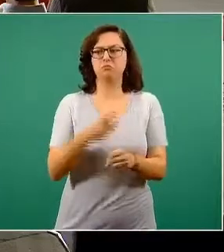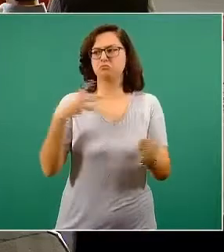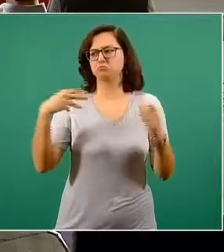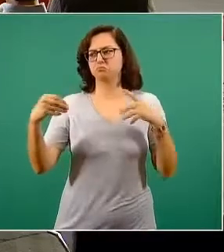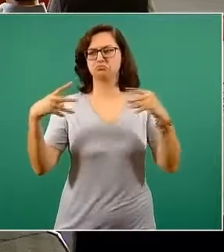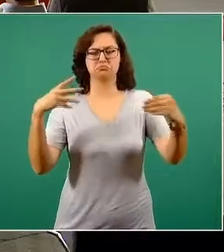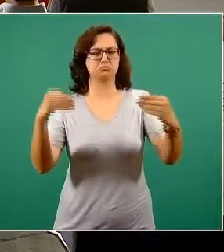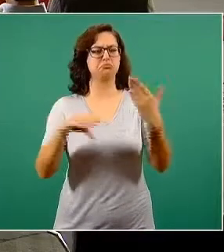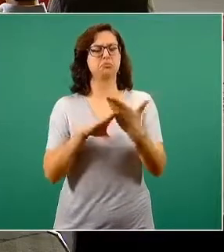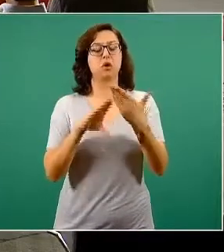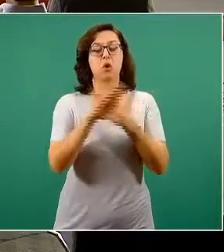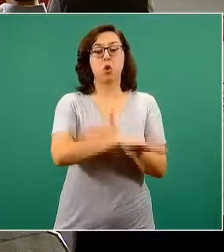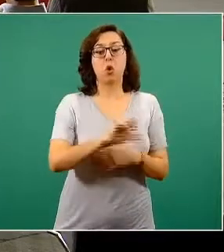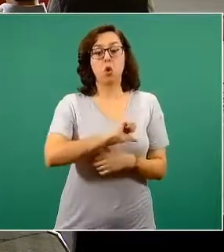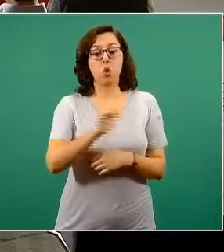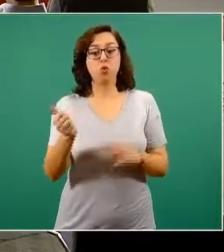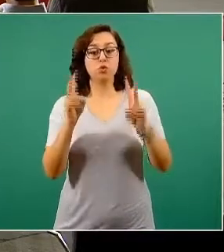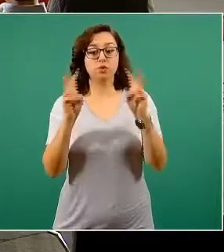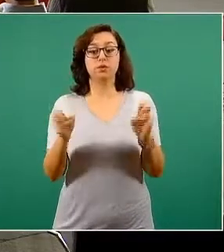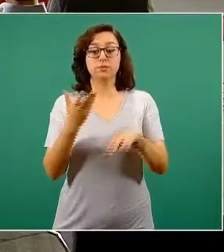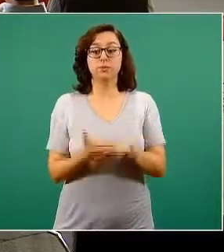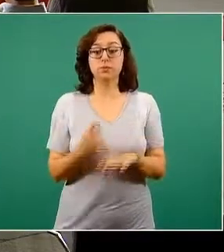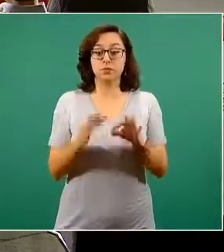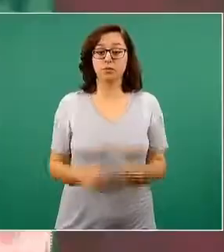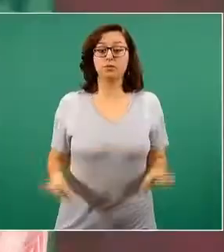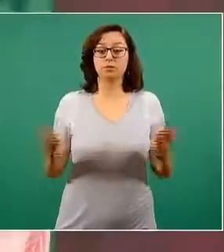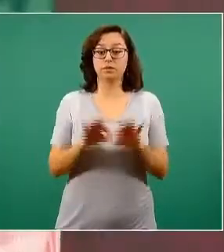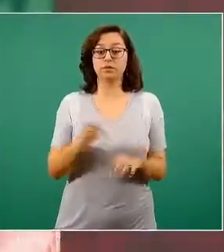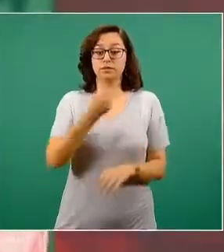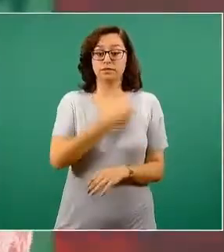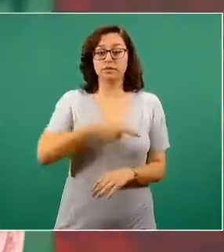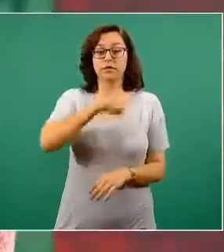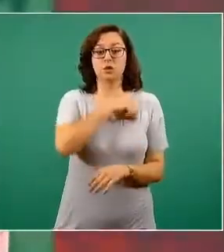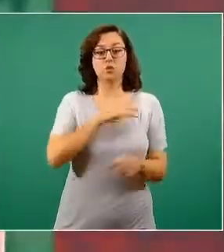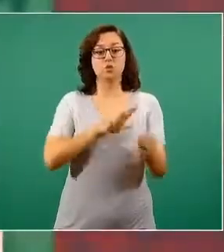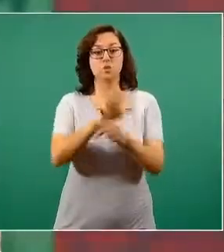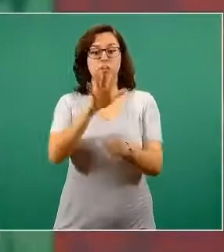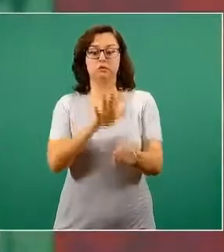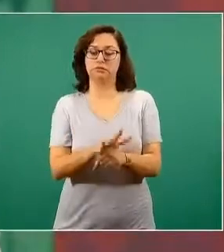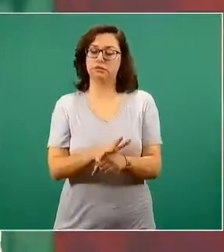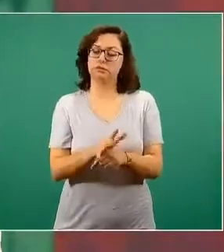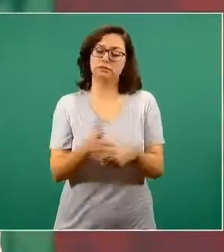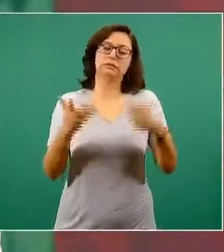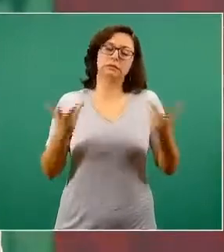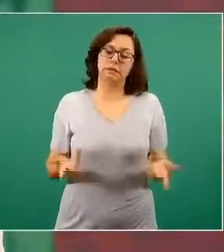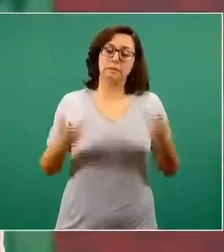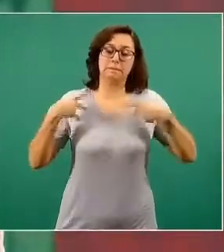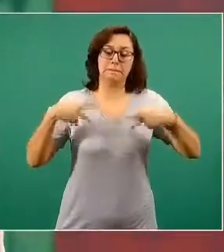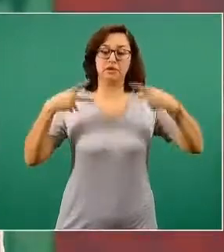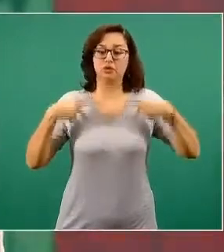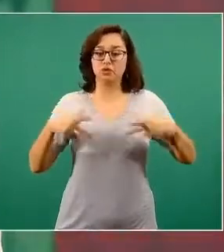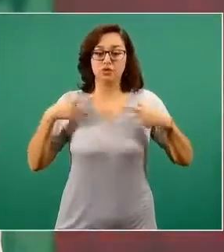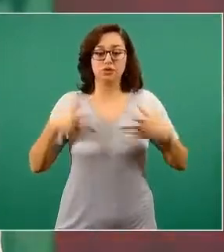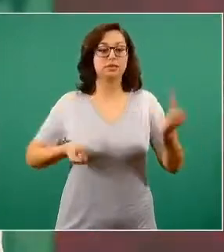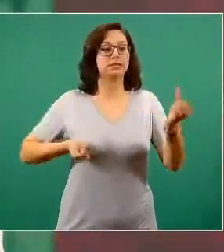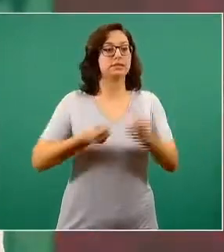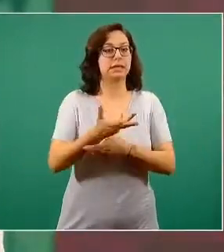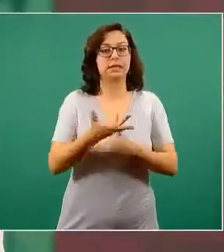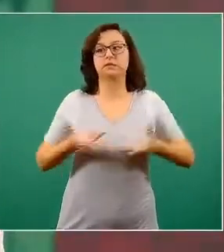aspecto importantísimo de salud es esta reconstrucción del tejido social, que es el